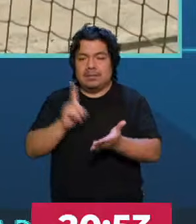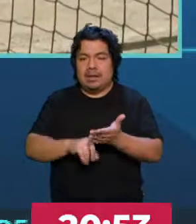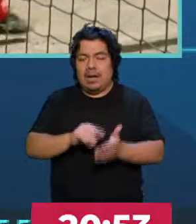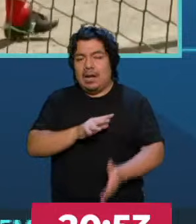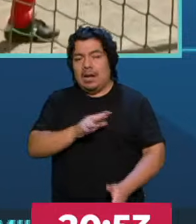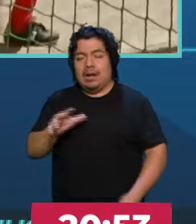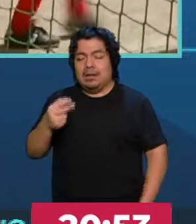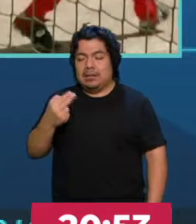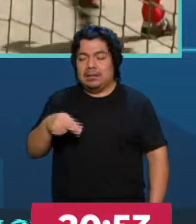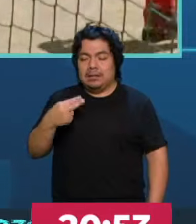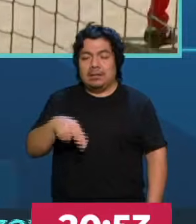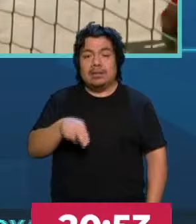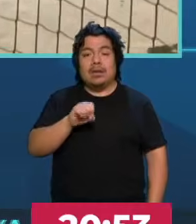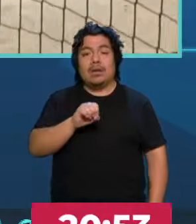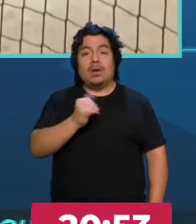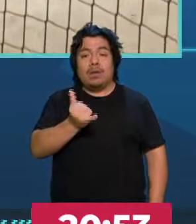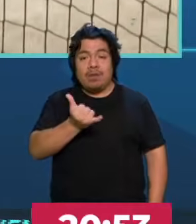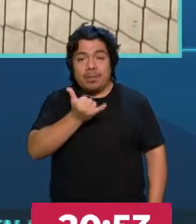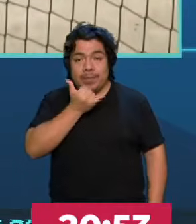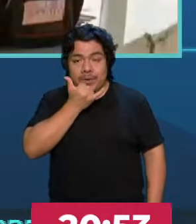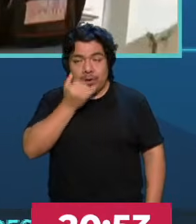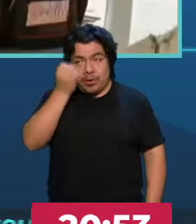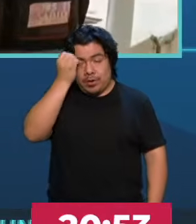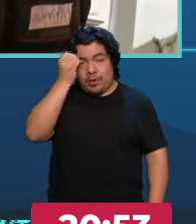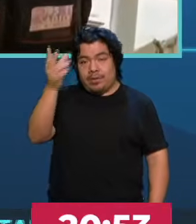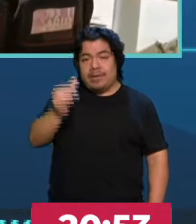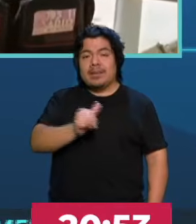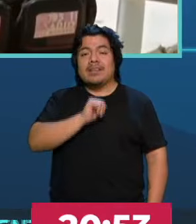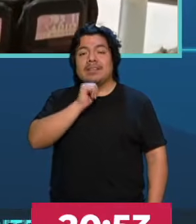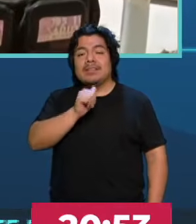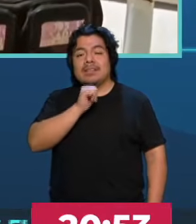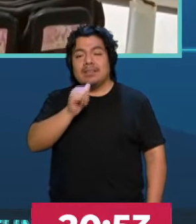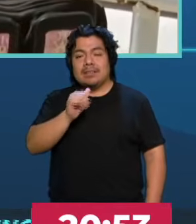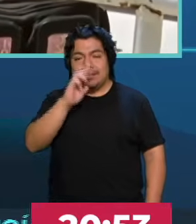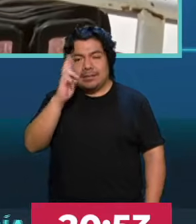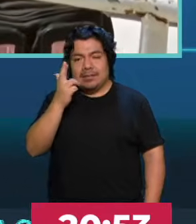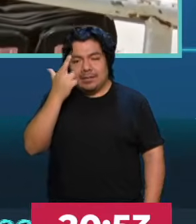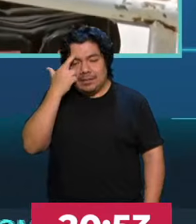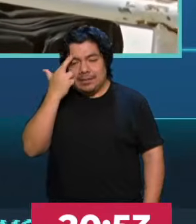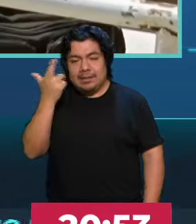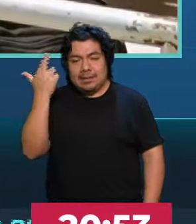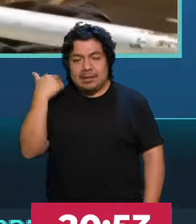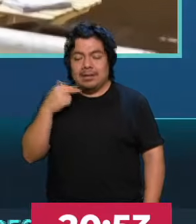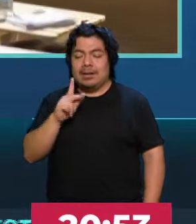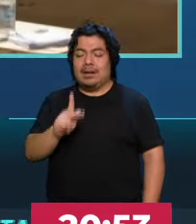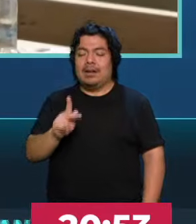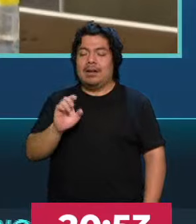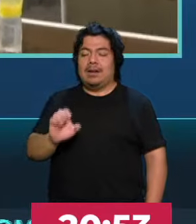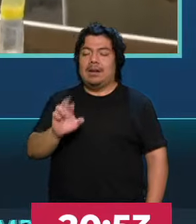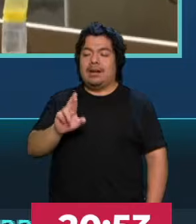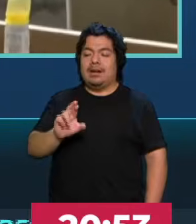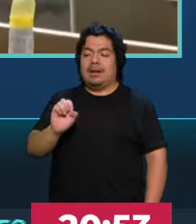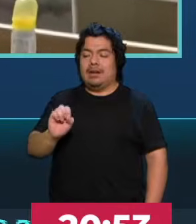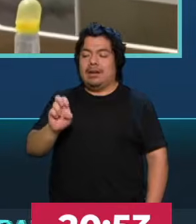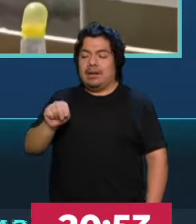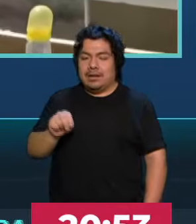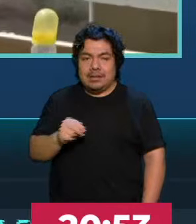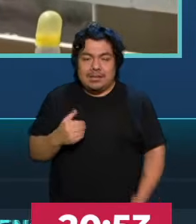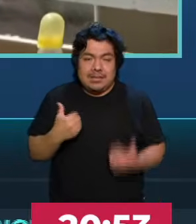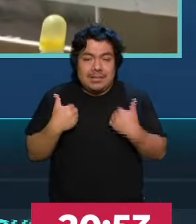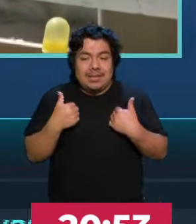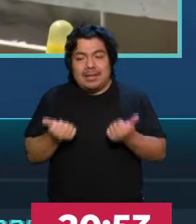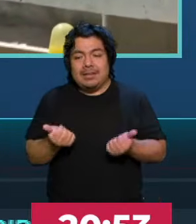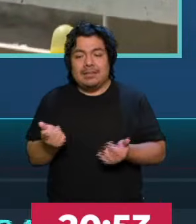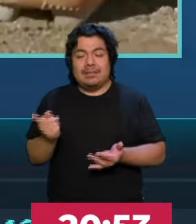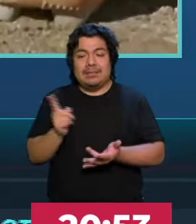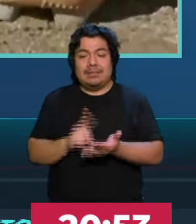se llama No habrá perdón ni olvido, sobre cómo entender al peronismo, ¿no? Que nadie lo puede entender,